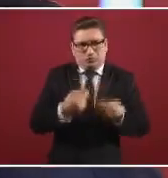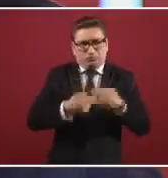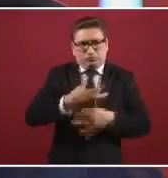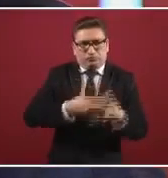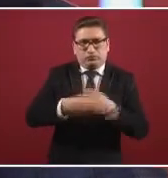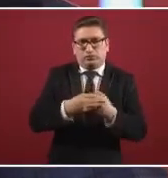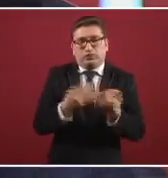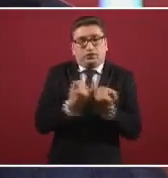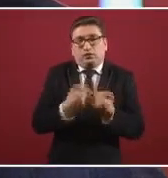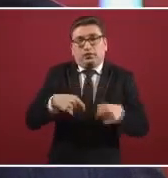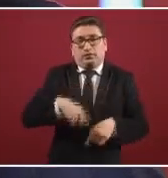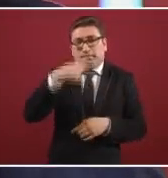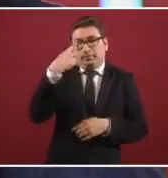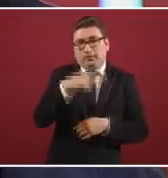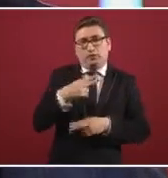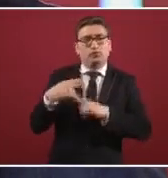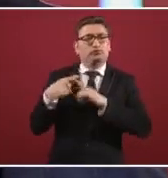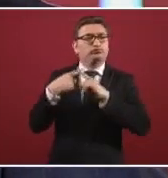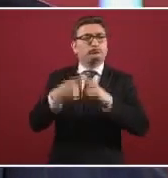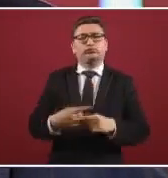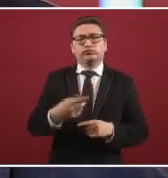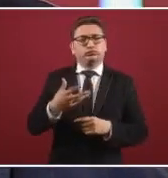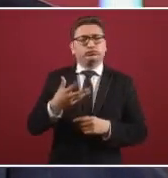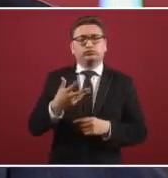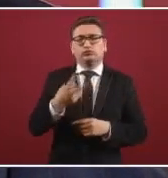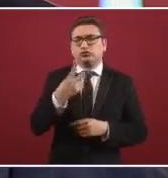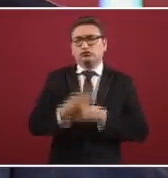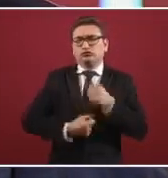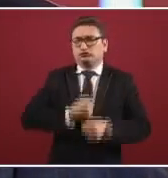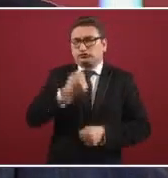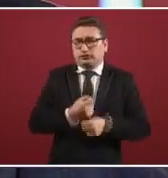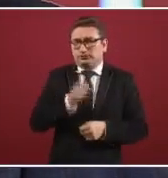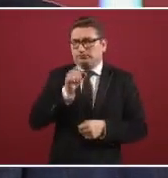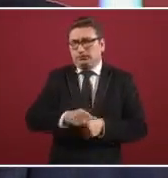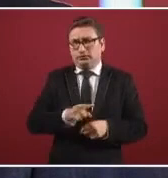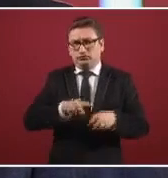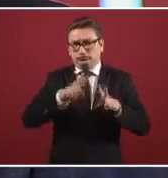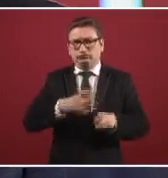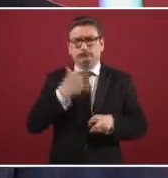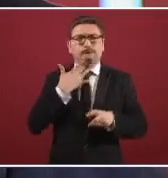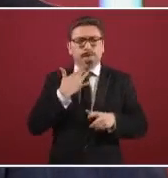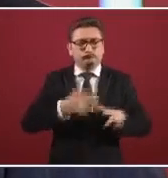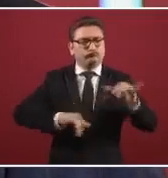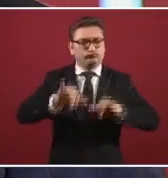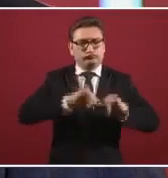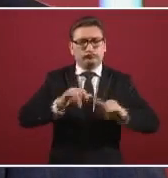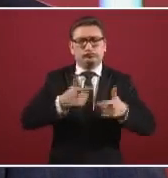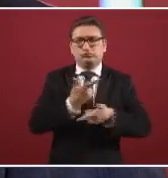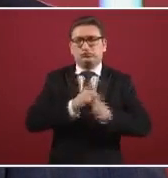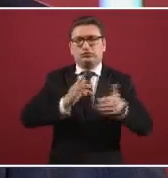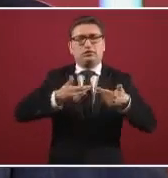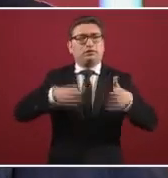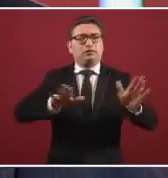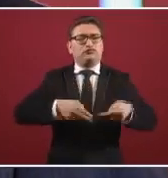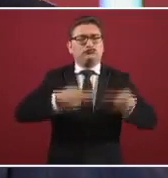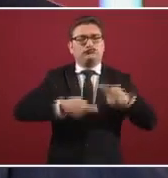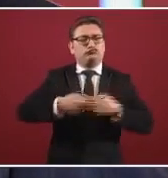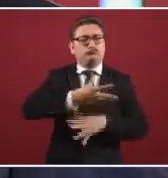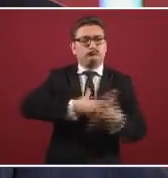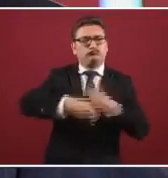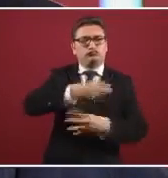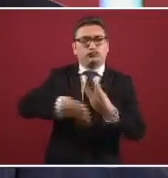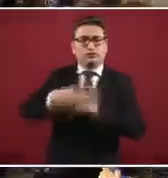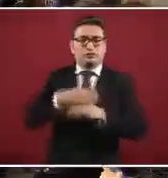en México, apenas tenemos 2 años en este tema de los combustibles abiertos a ser un mercado y